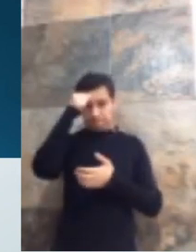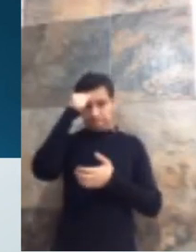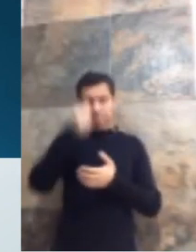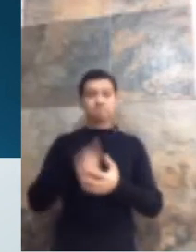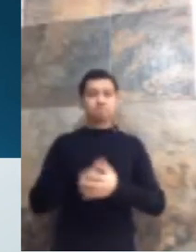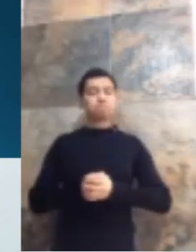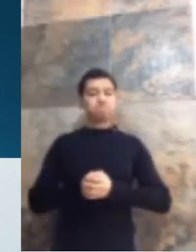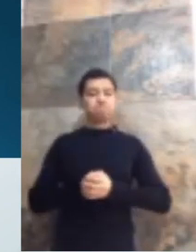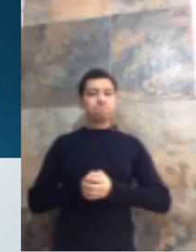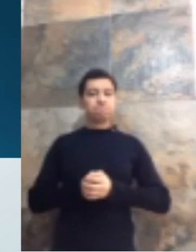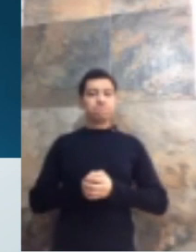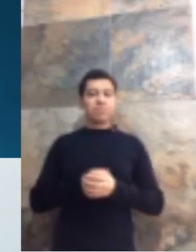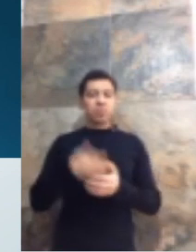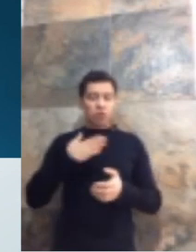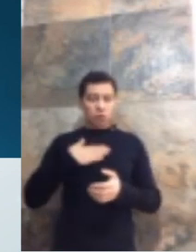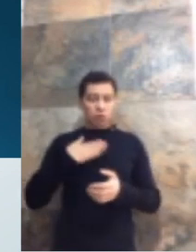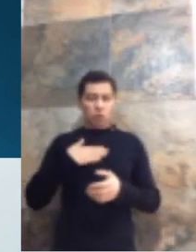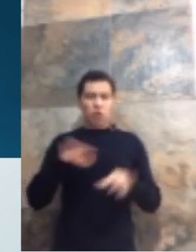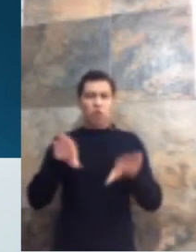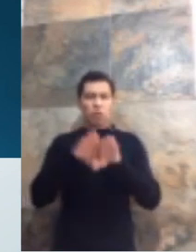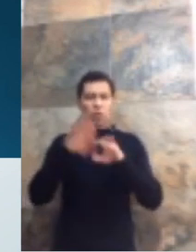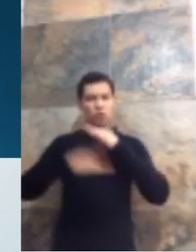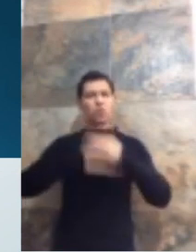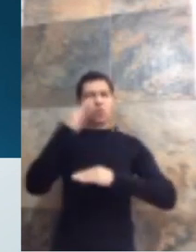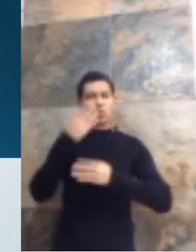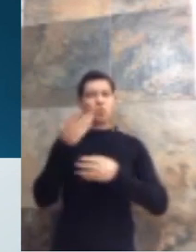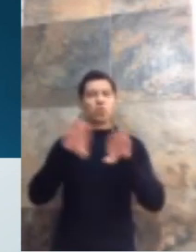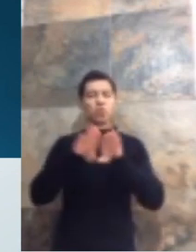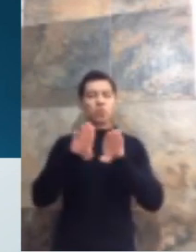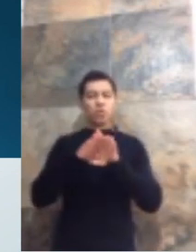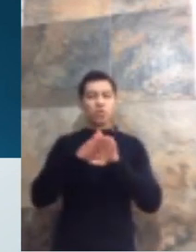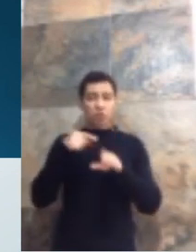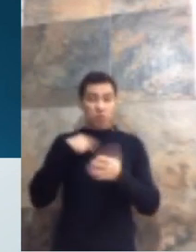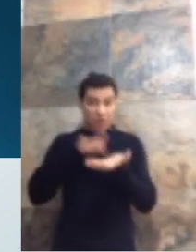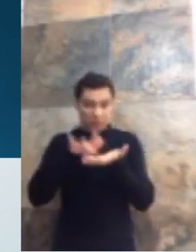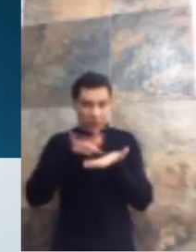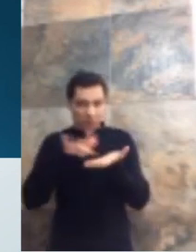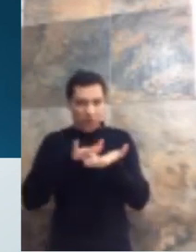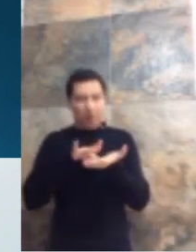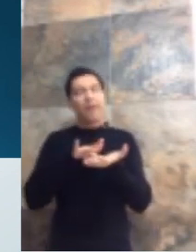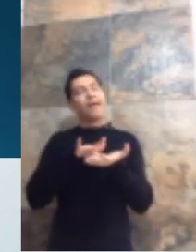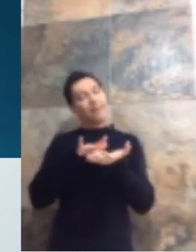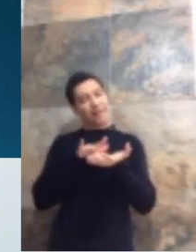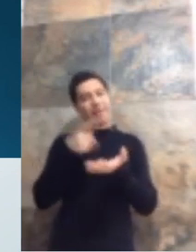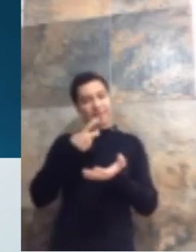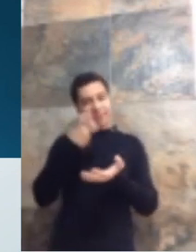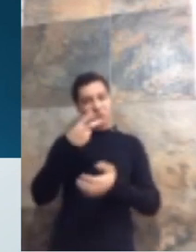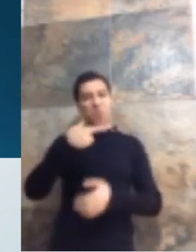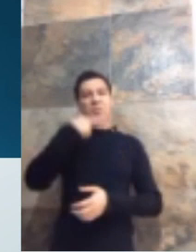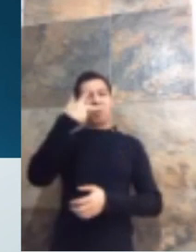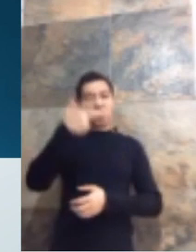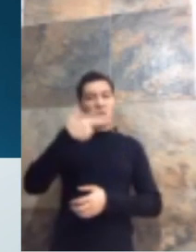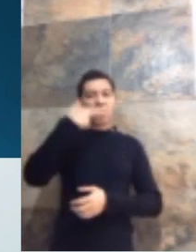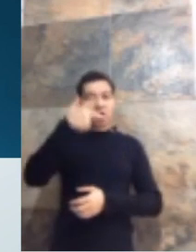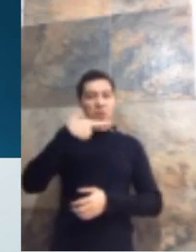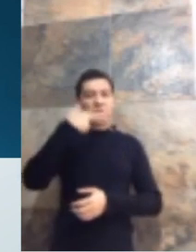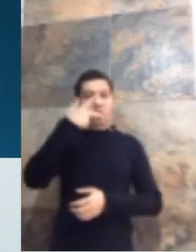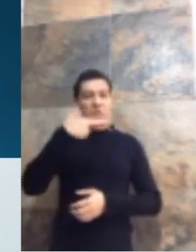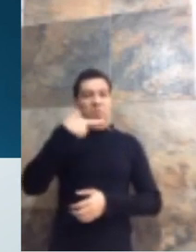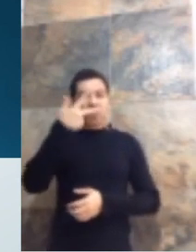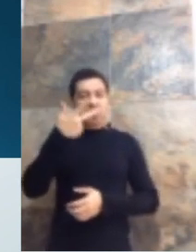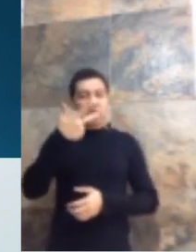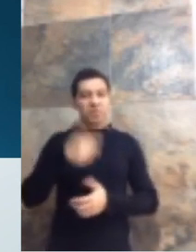funcionar mejor si siente que está apoyándose en nosotros, que si siente que está perdido. Pasamos